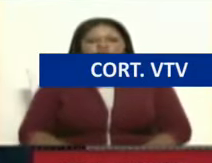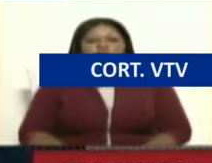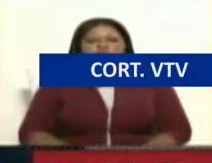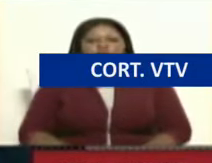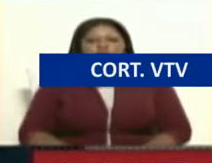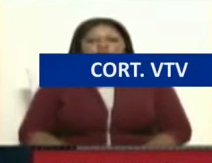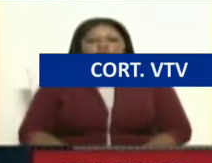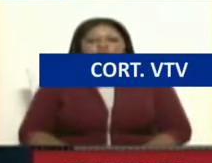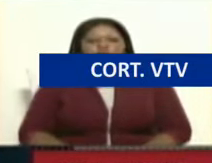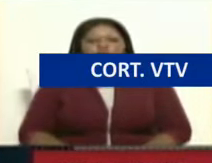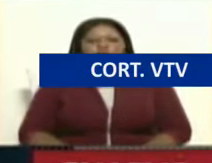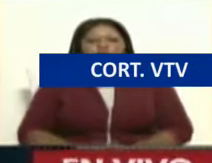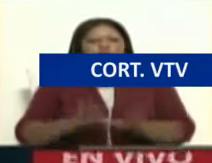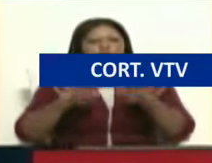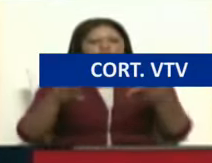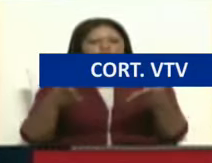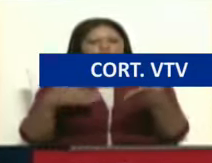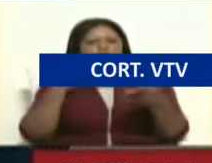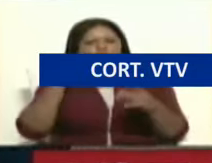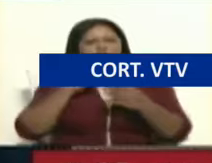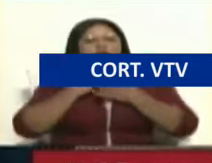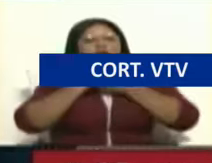señor presidente, para que